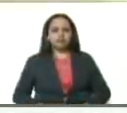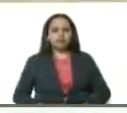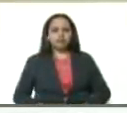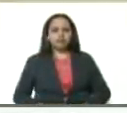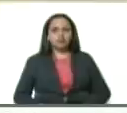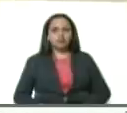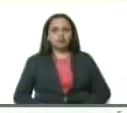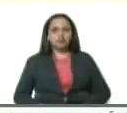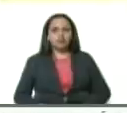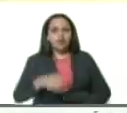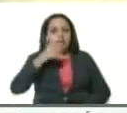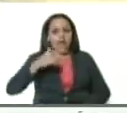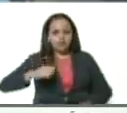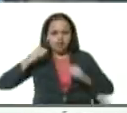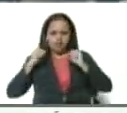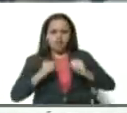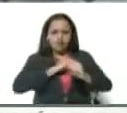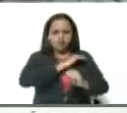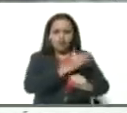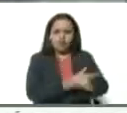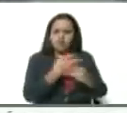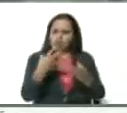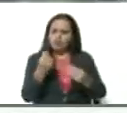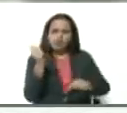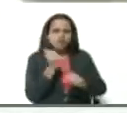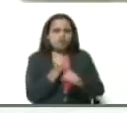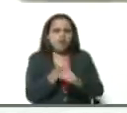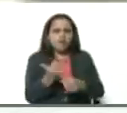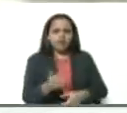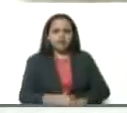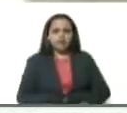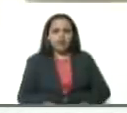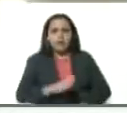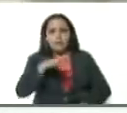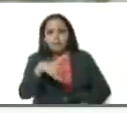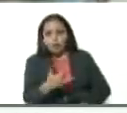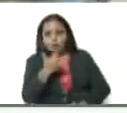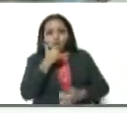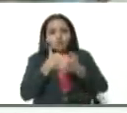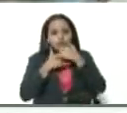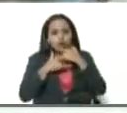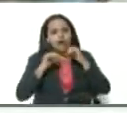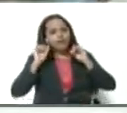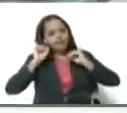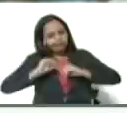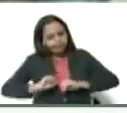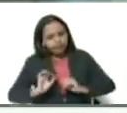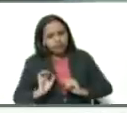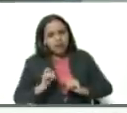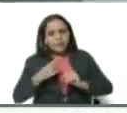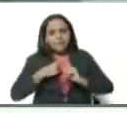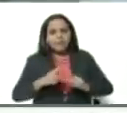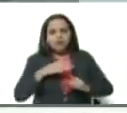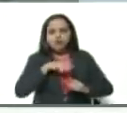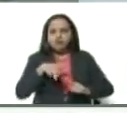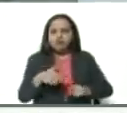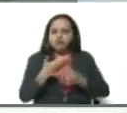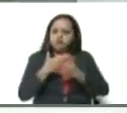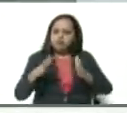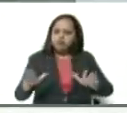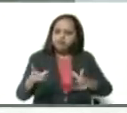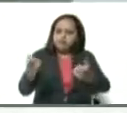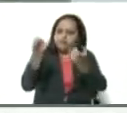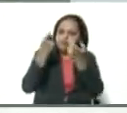gente de Guáramo, de mucho trabajo. Podremos cometer errores, pero estamos abiertos a la crítica y